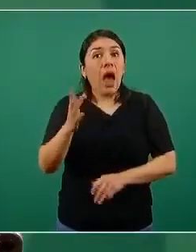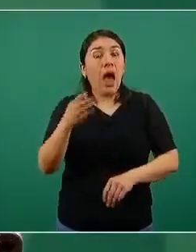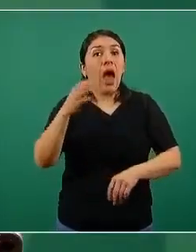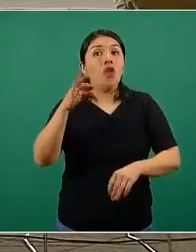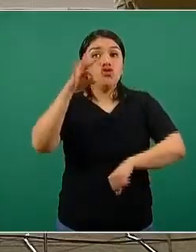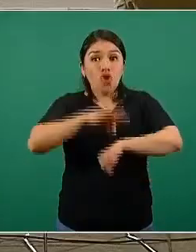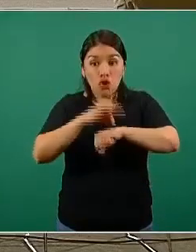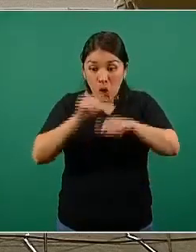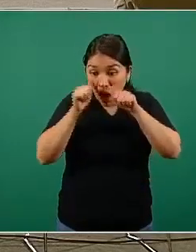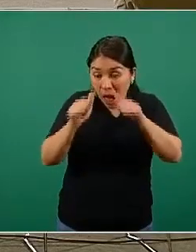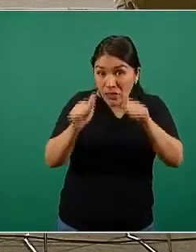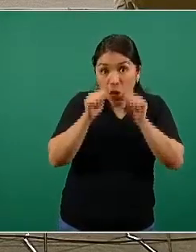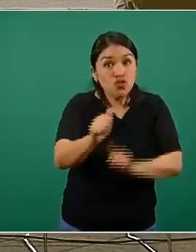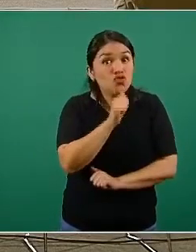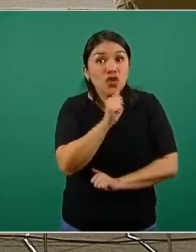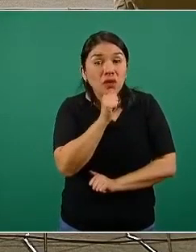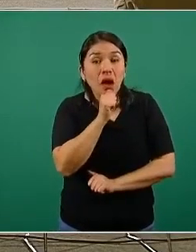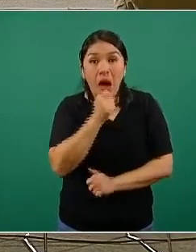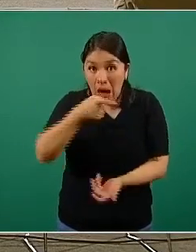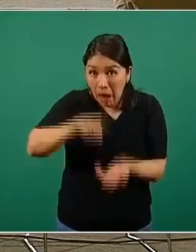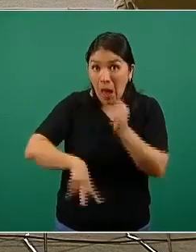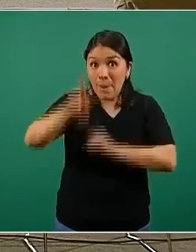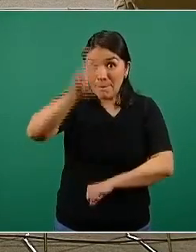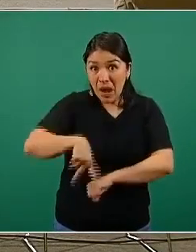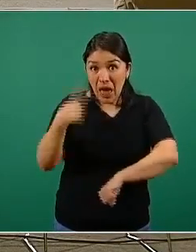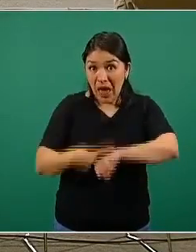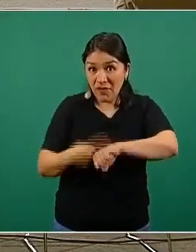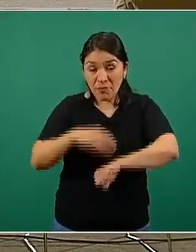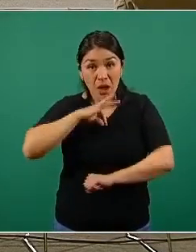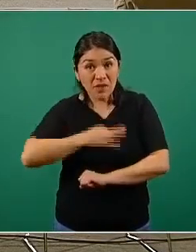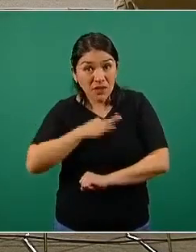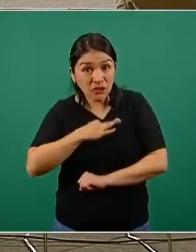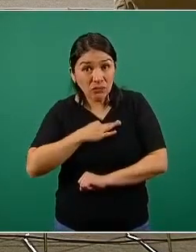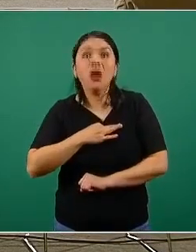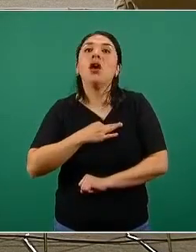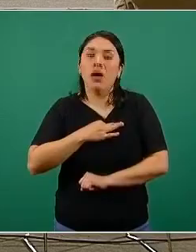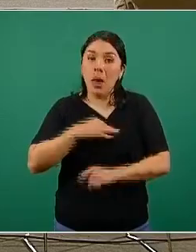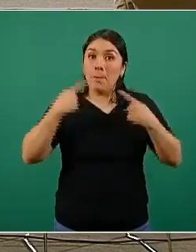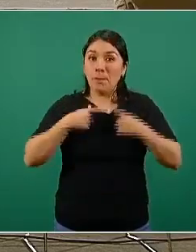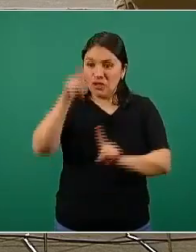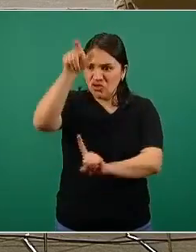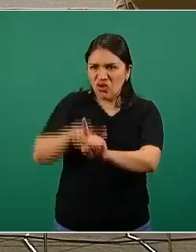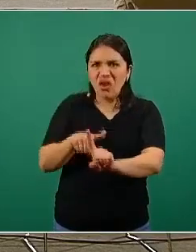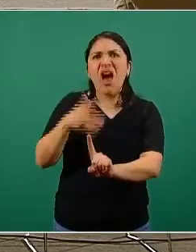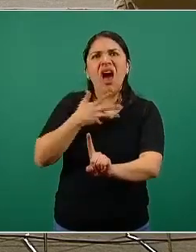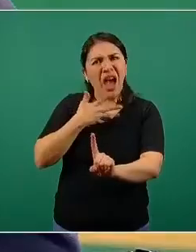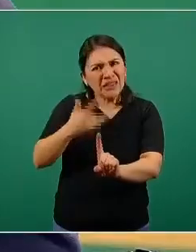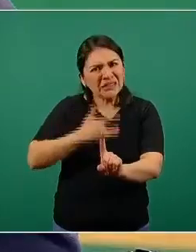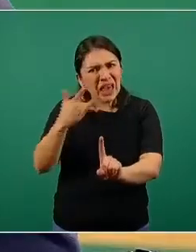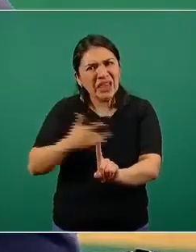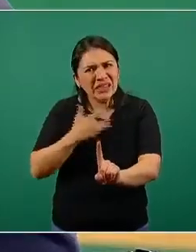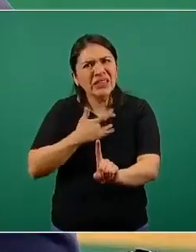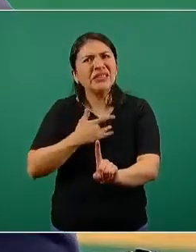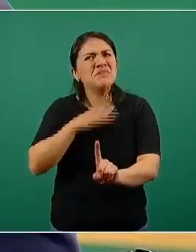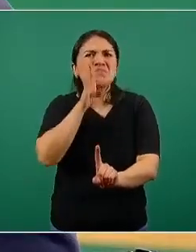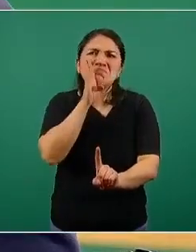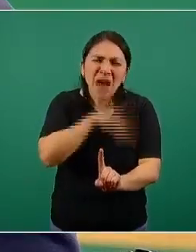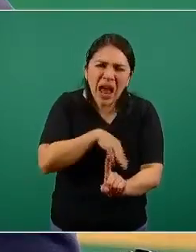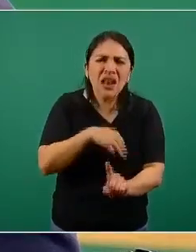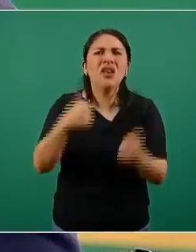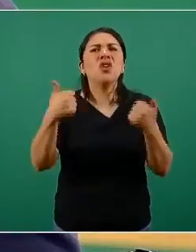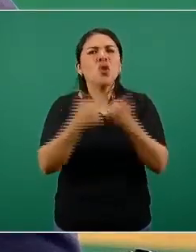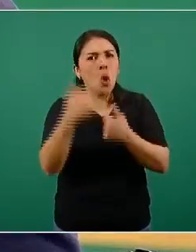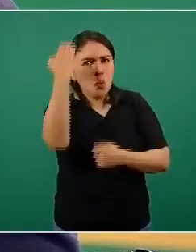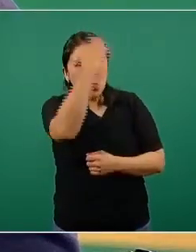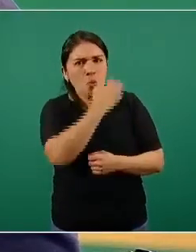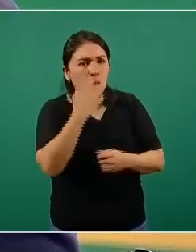complejo el hablar de reinfección. Entonces, por lo general, sí hay un cuadro clínico con síntomas que tengan una prueba positiva por PCR.